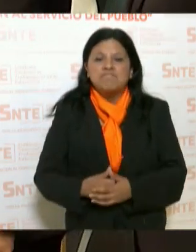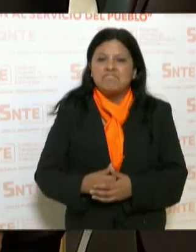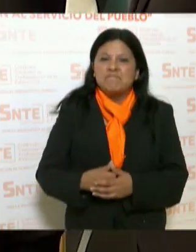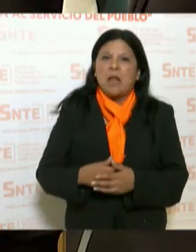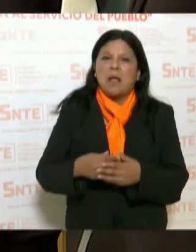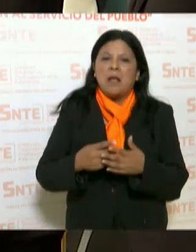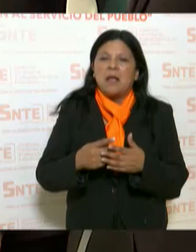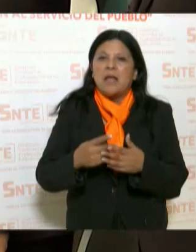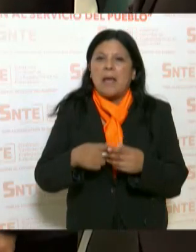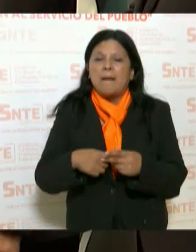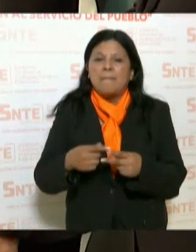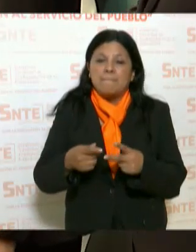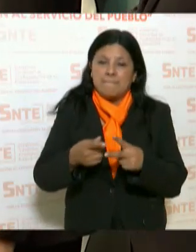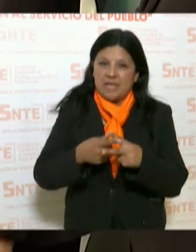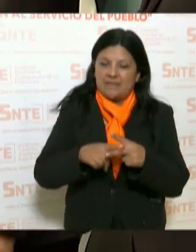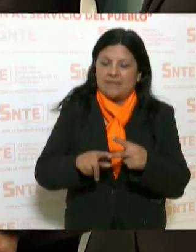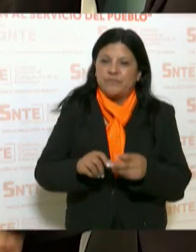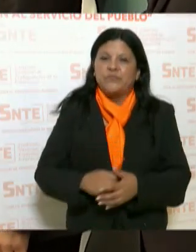Dice así: